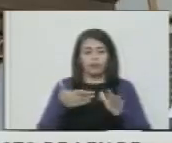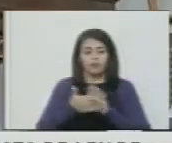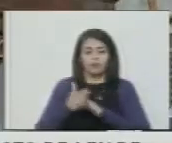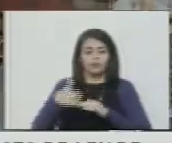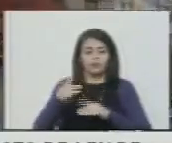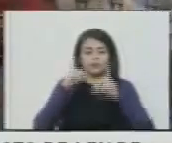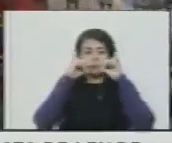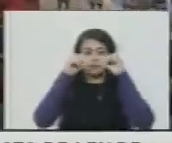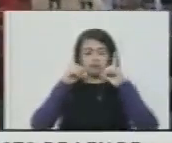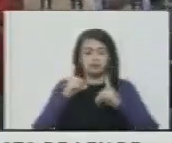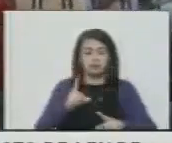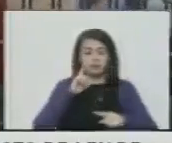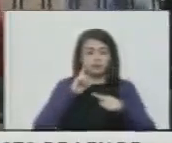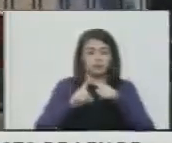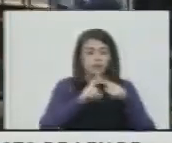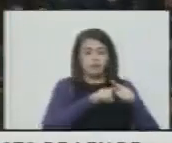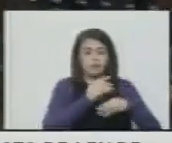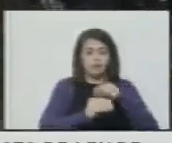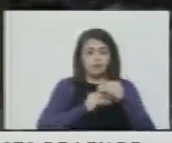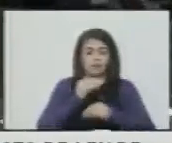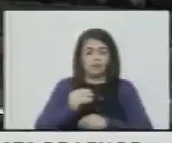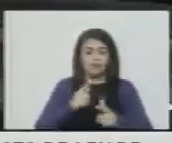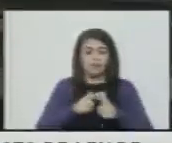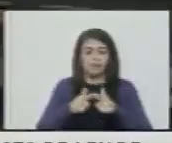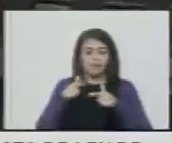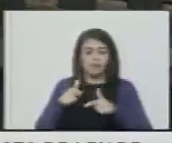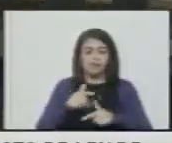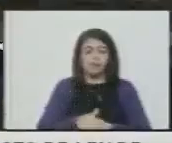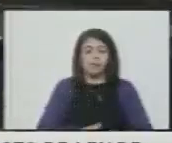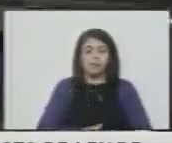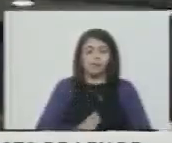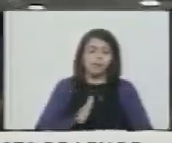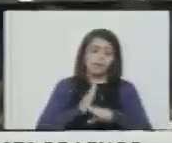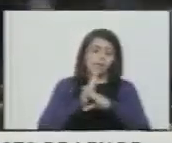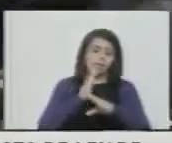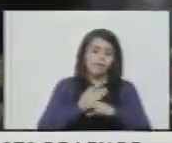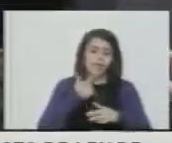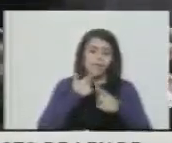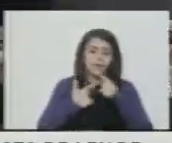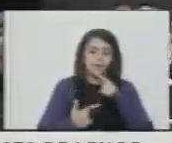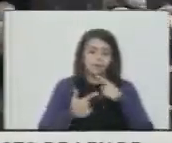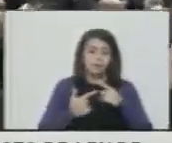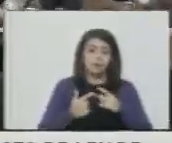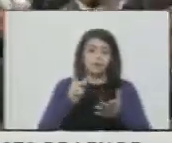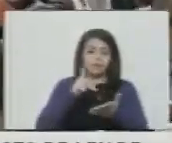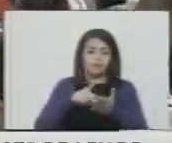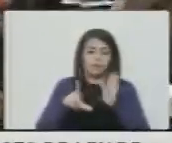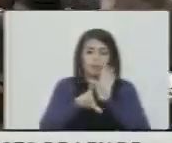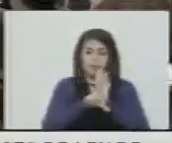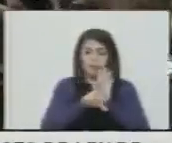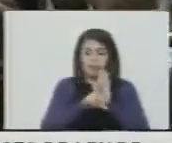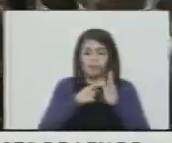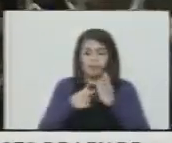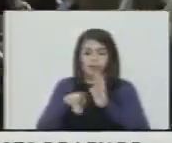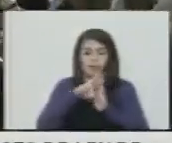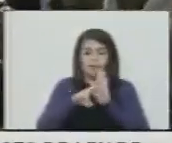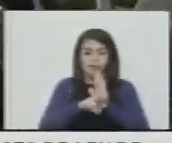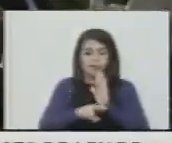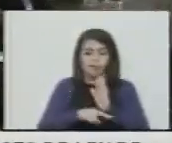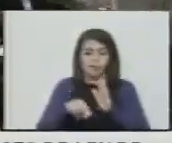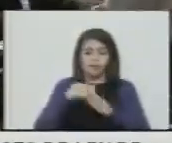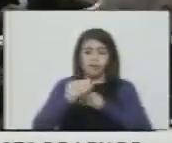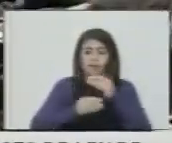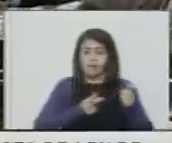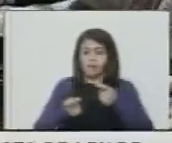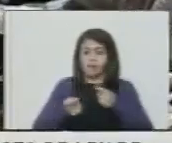correspondiente, cuando se determine que las mismas han sido realizadas en contravención a lo previsto en la presente ley, su